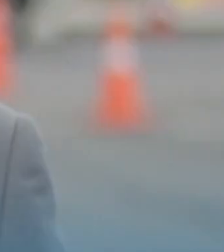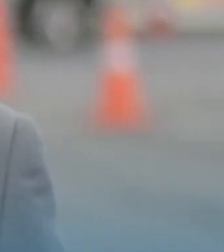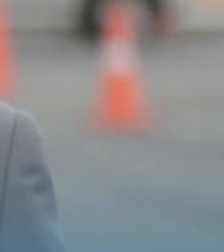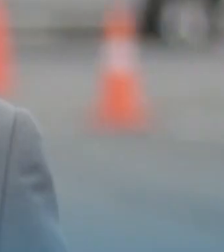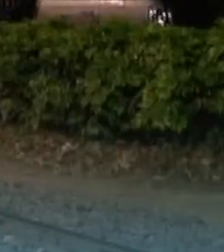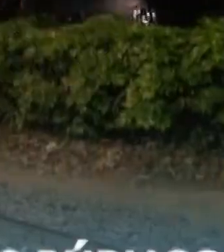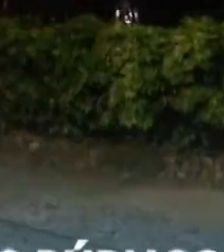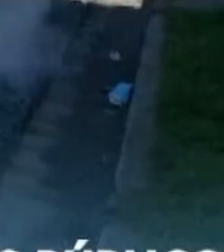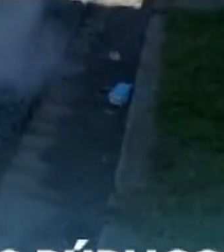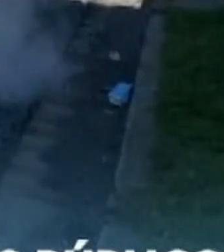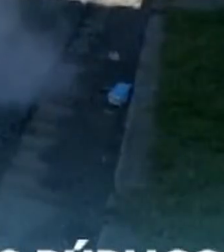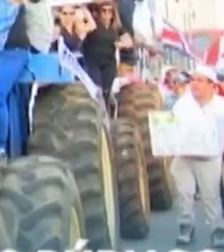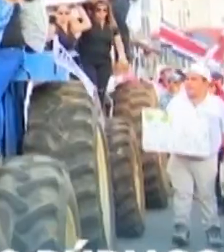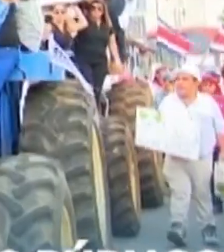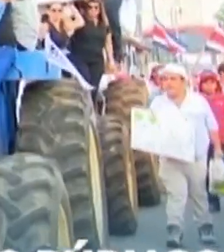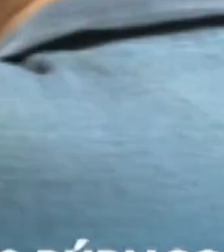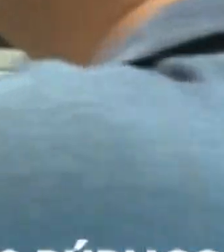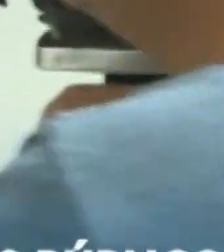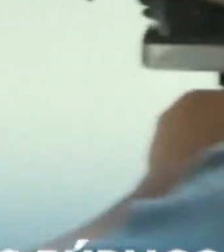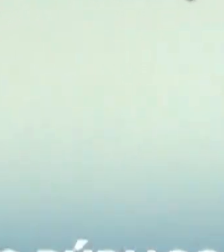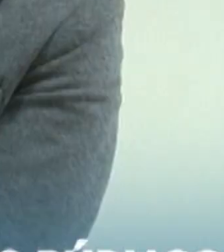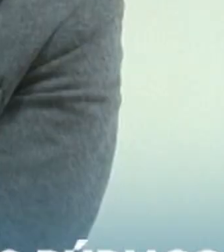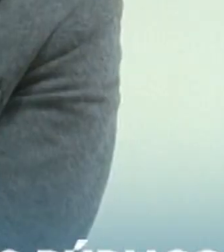Interés público.